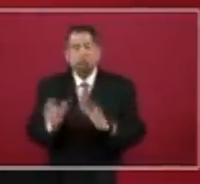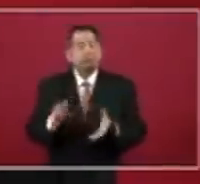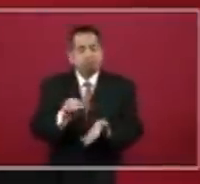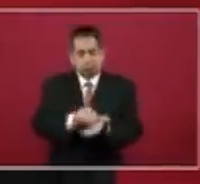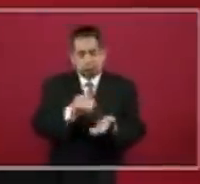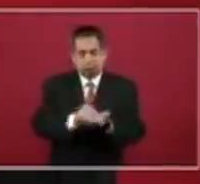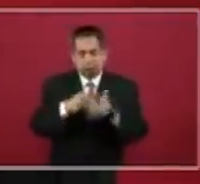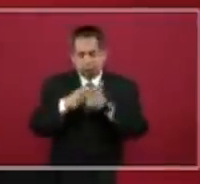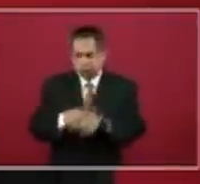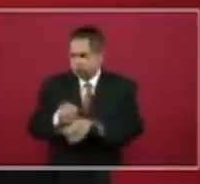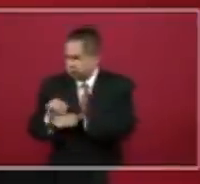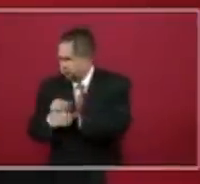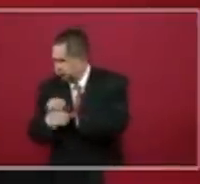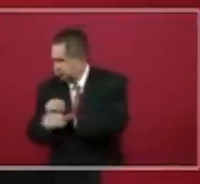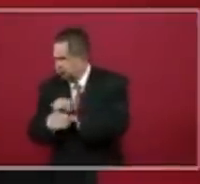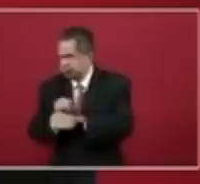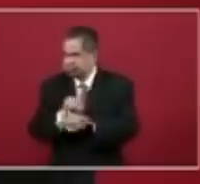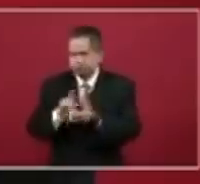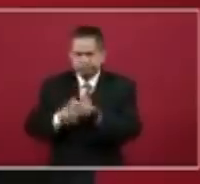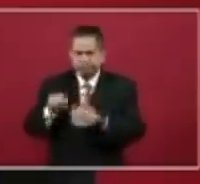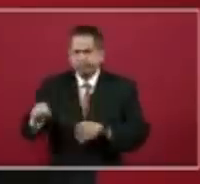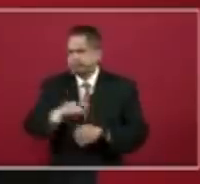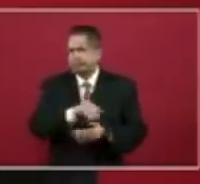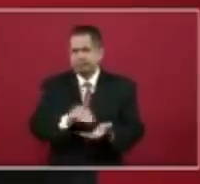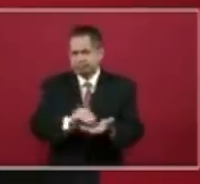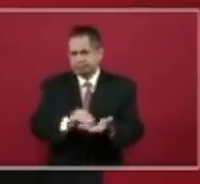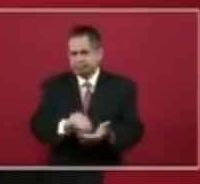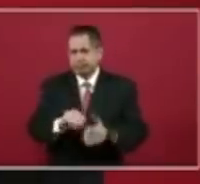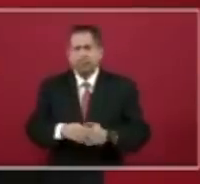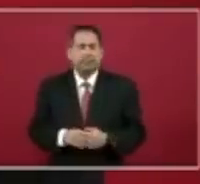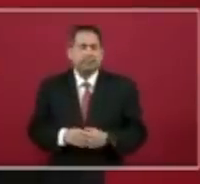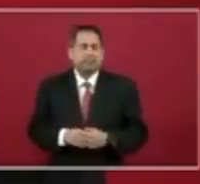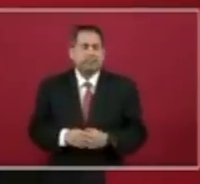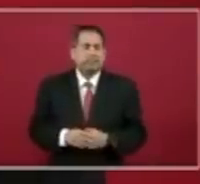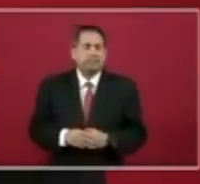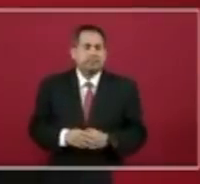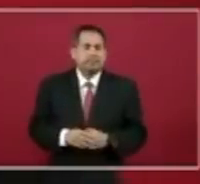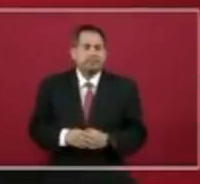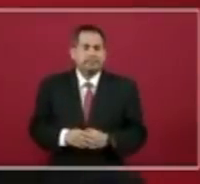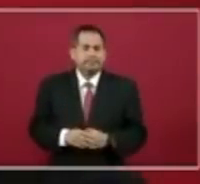operaciones. A partir del